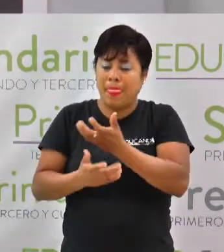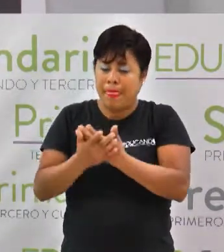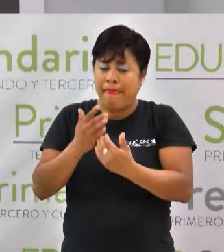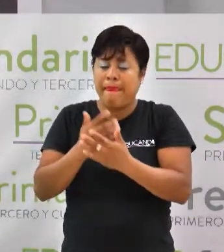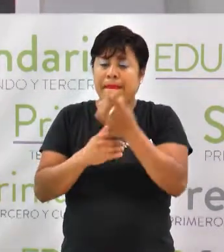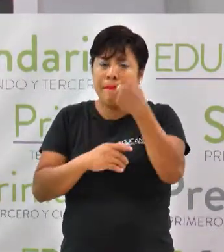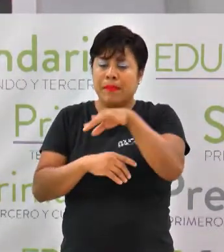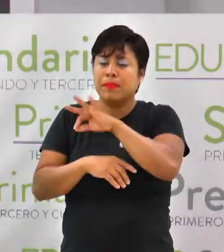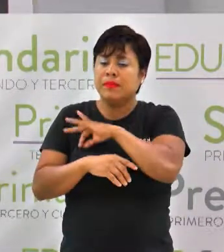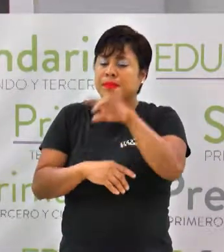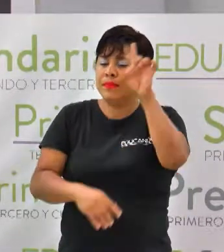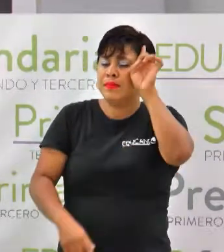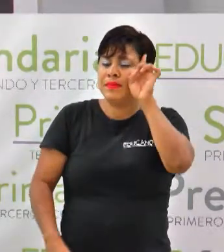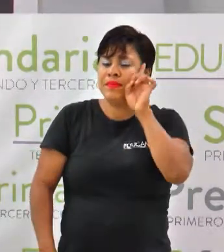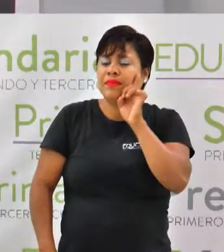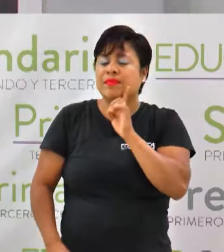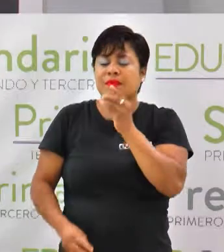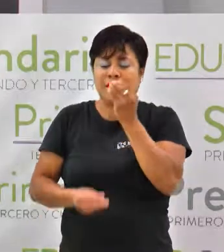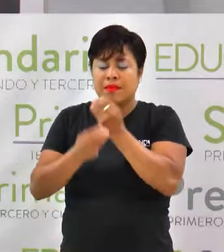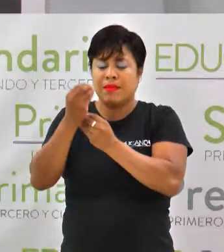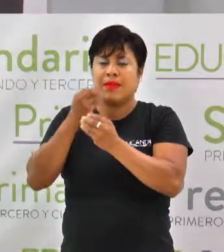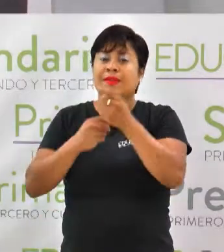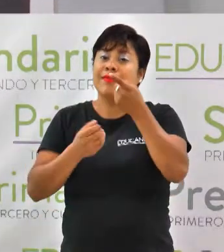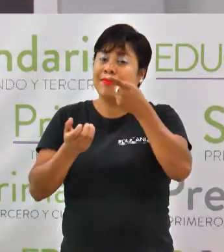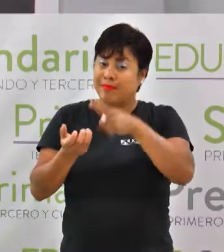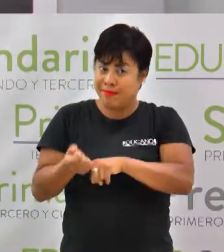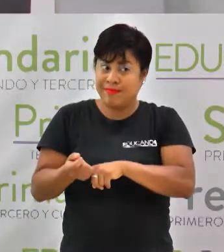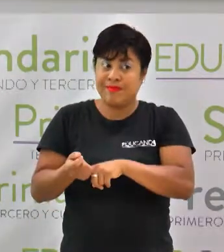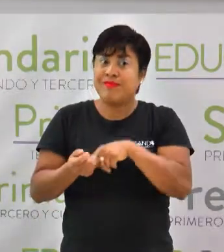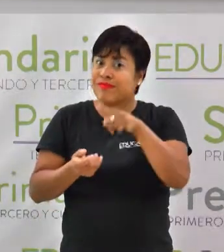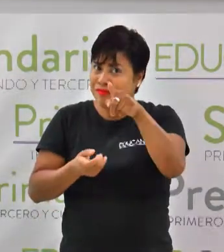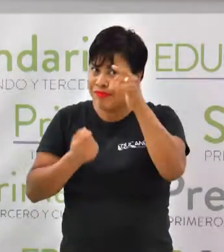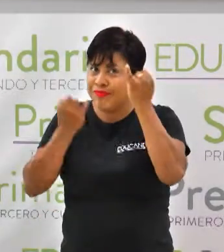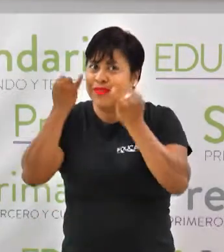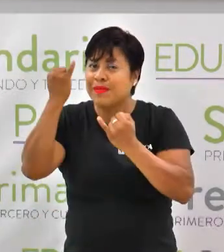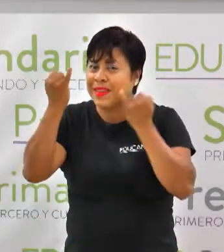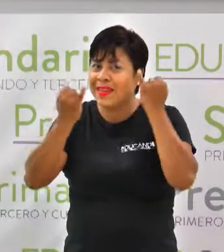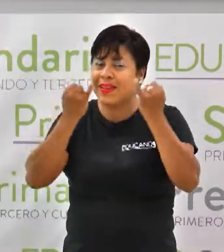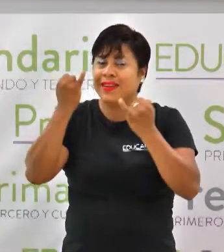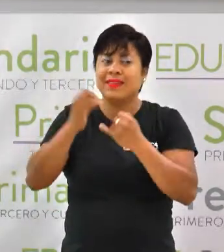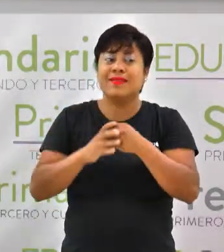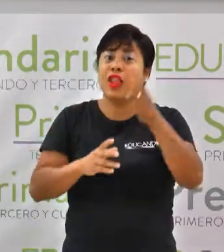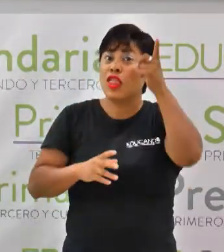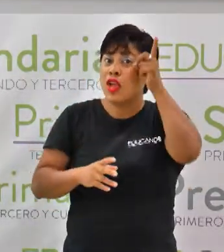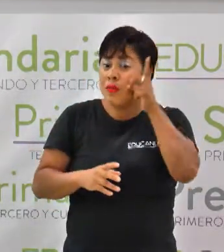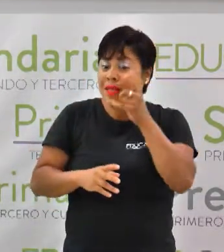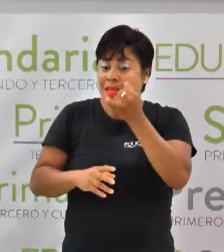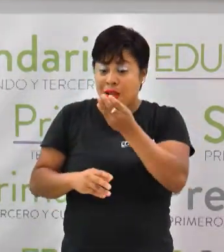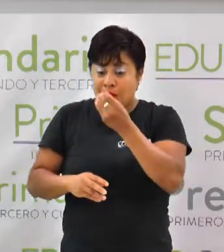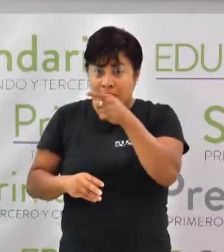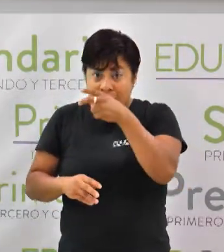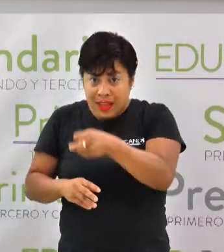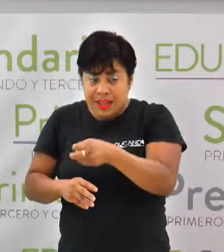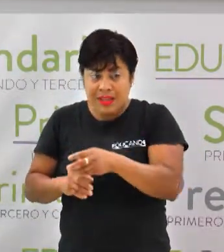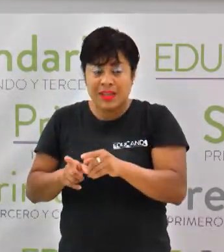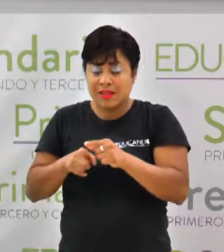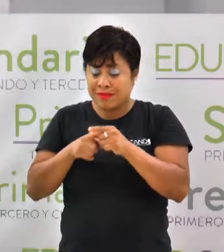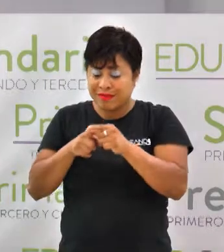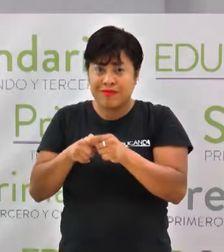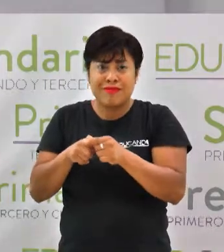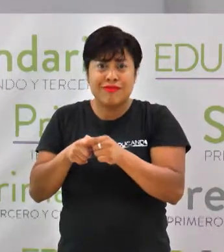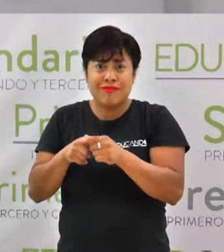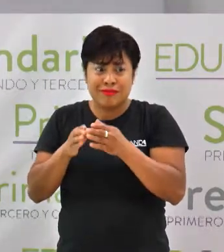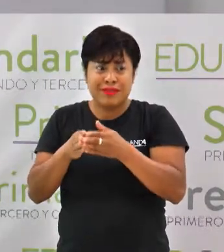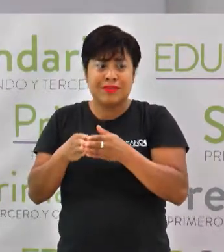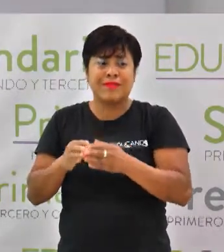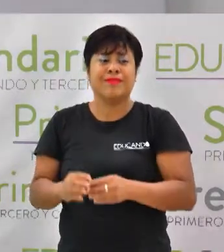está hecho para poder dormir y comer en él. ¿Te imaginas? Dormir y comer dentro de este